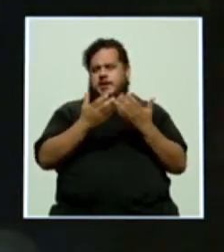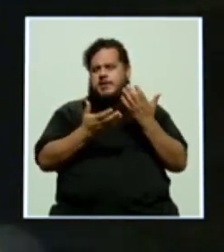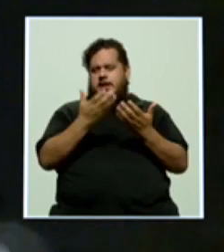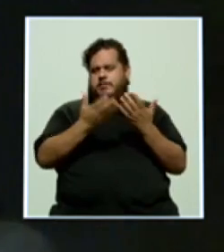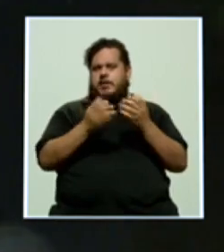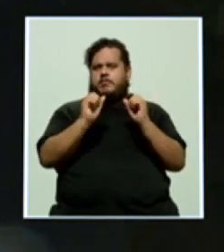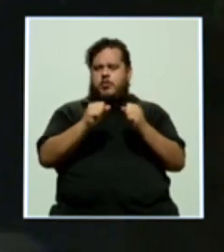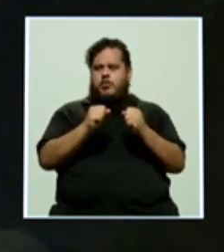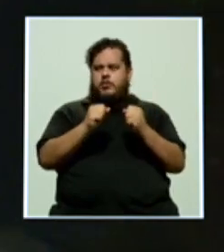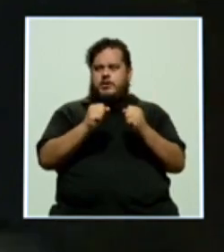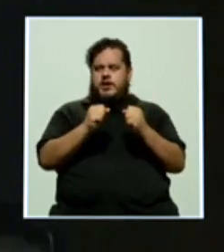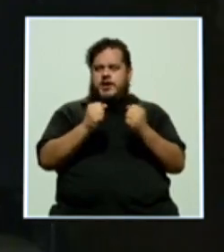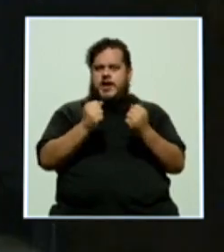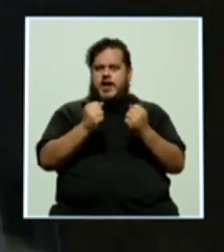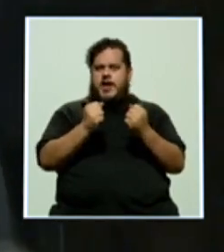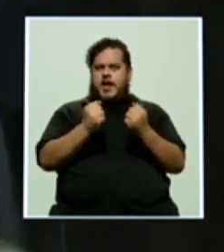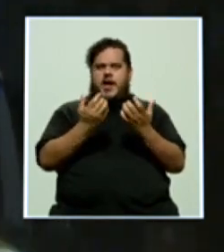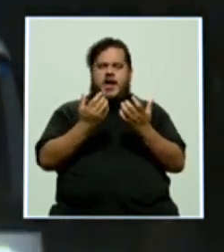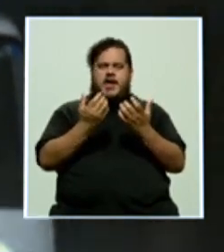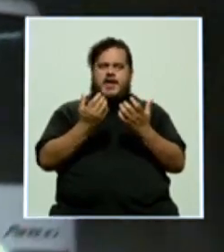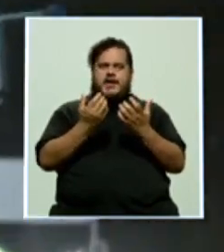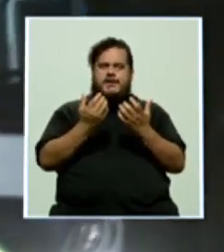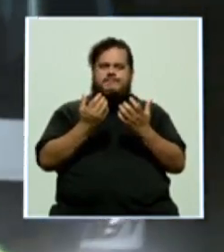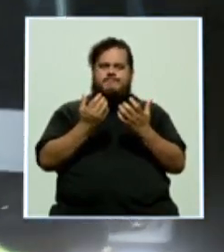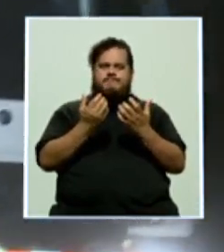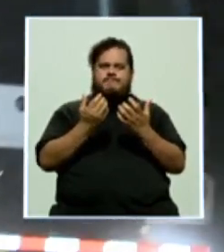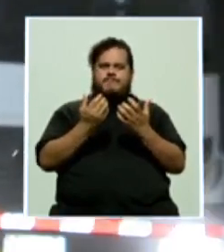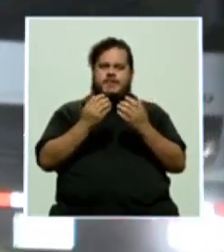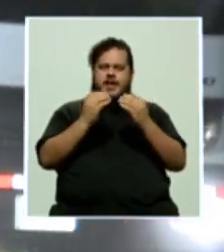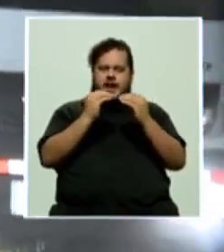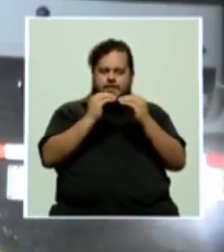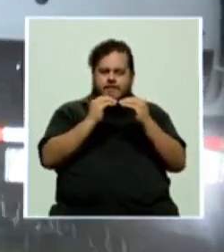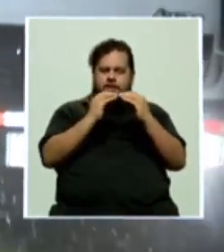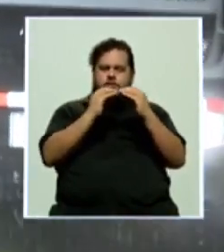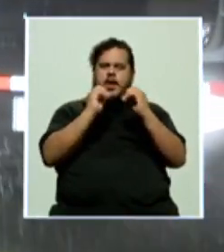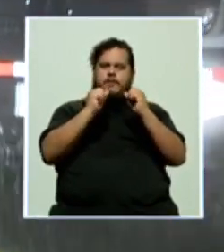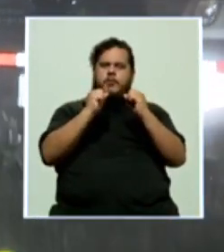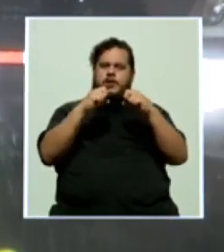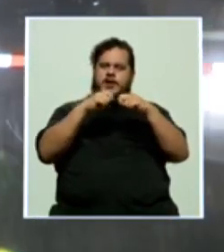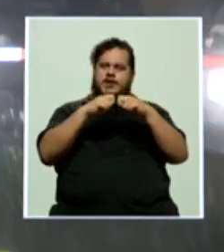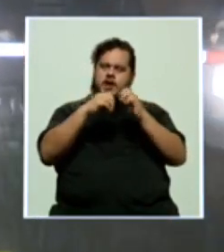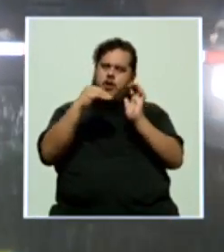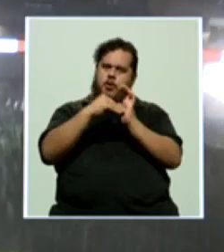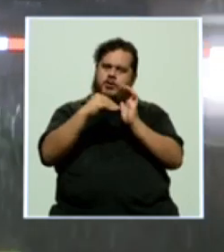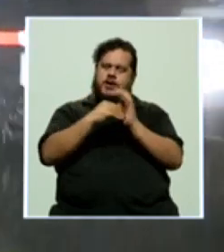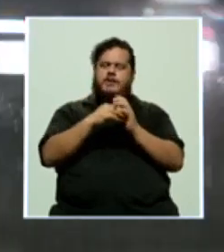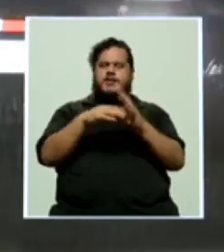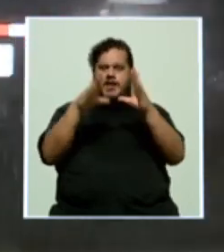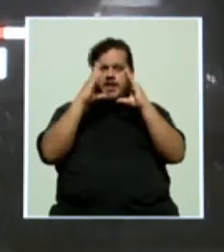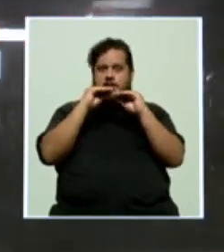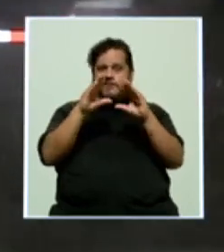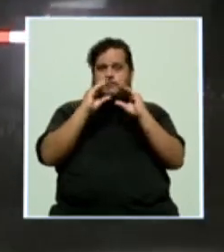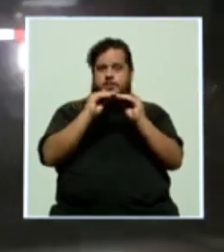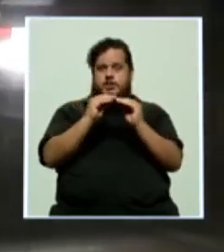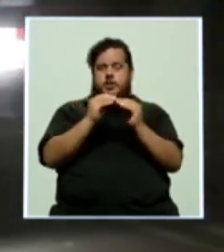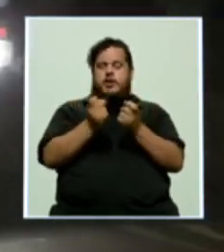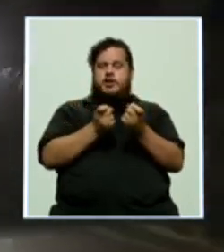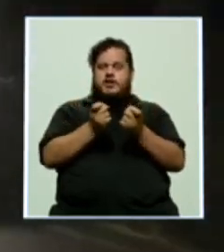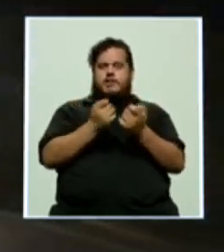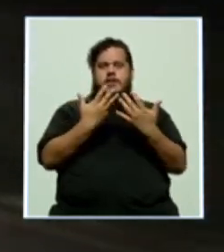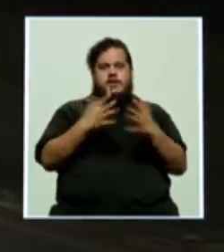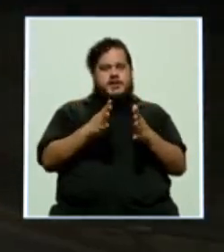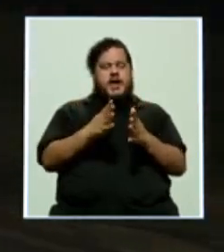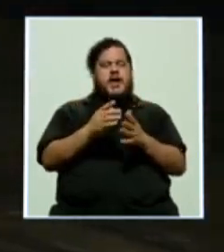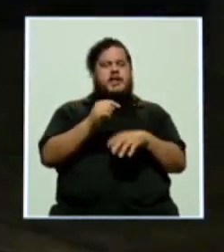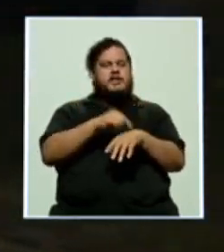en este sitio hasta horas de la madrugada. Esta es la información que se maneja en este momento en